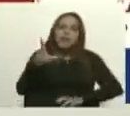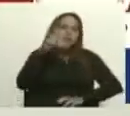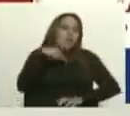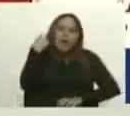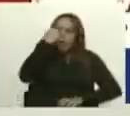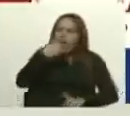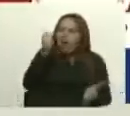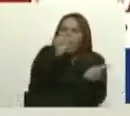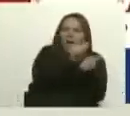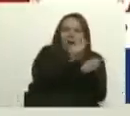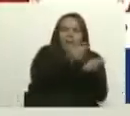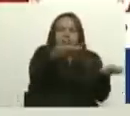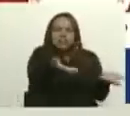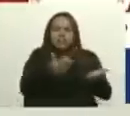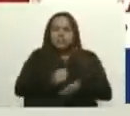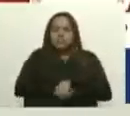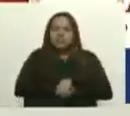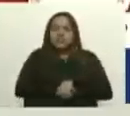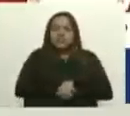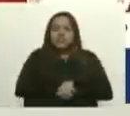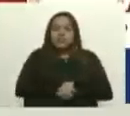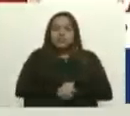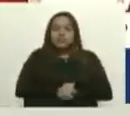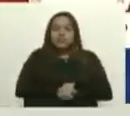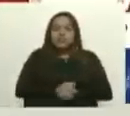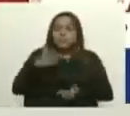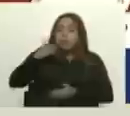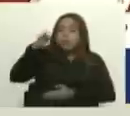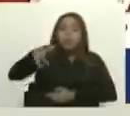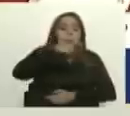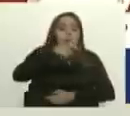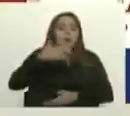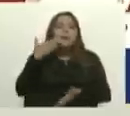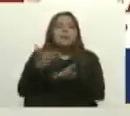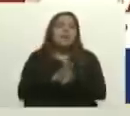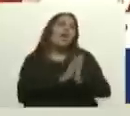de ningún tipo para ir a una comunidad, a un pueblo, a pedir el voto de ese pueblo.